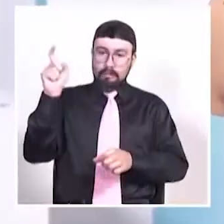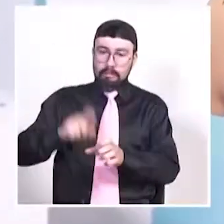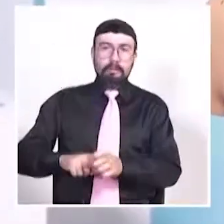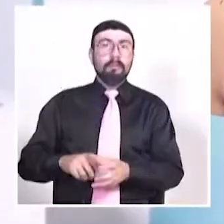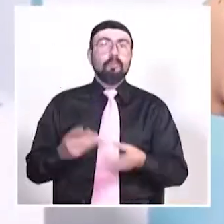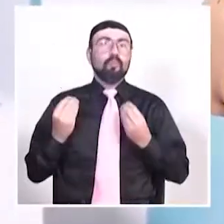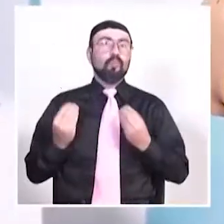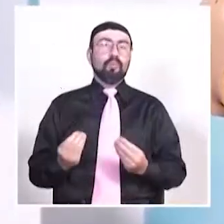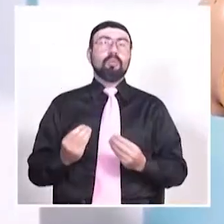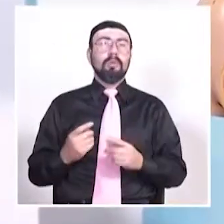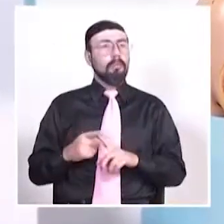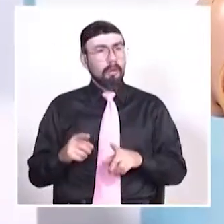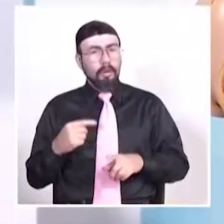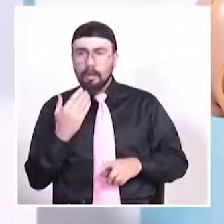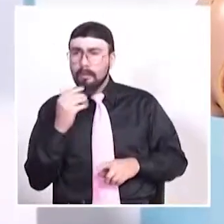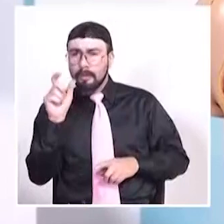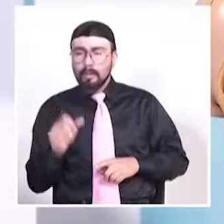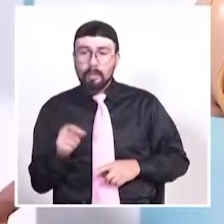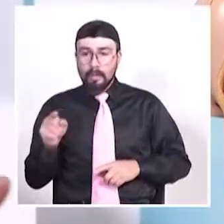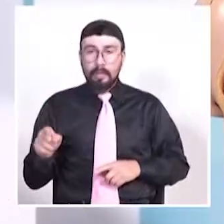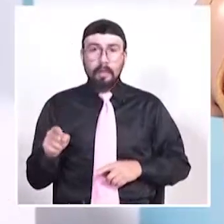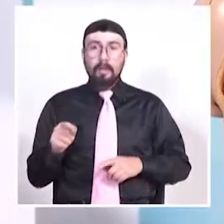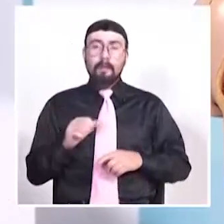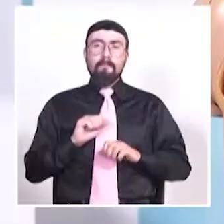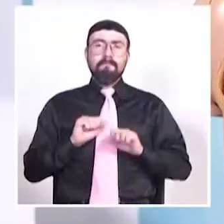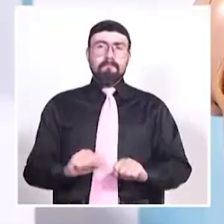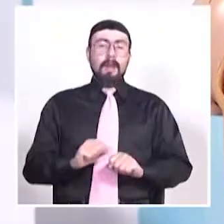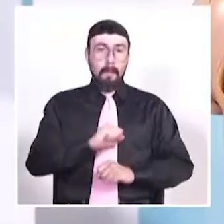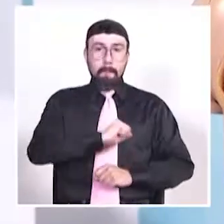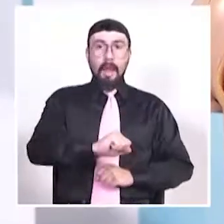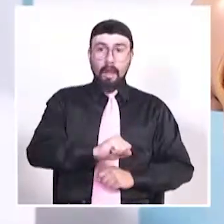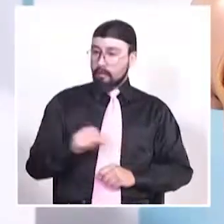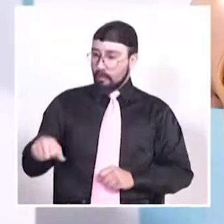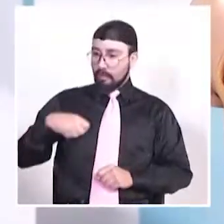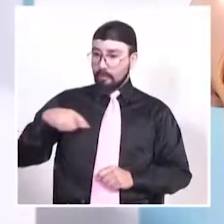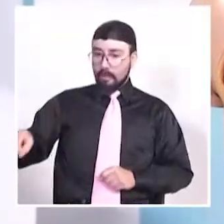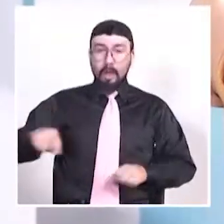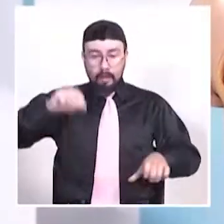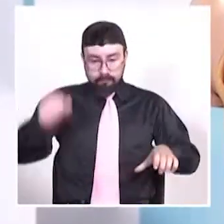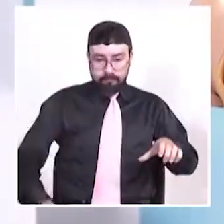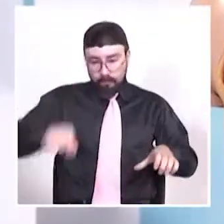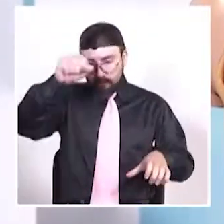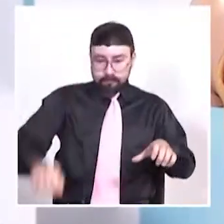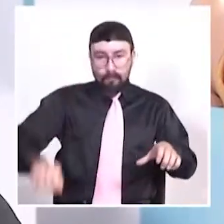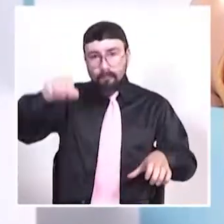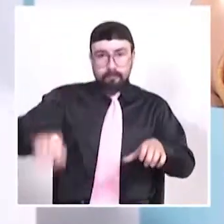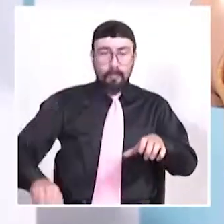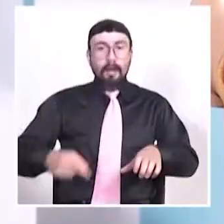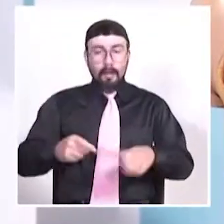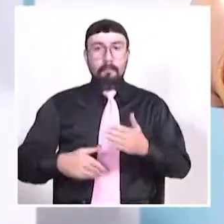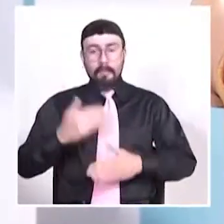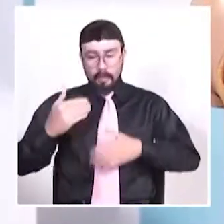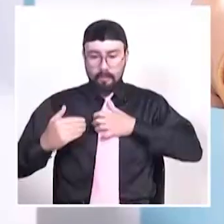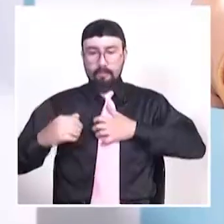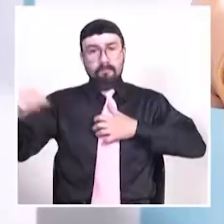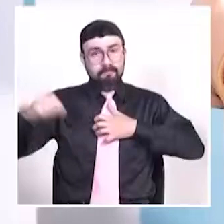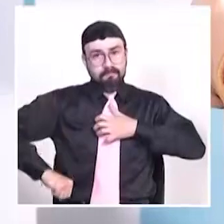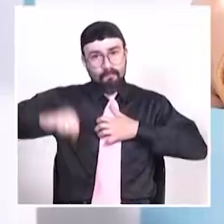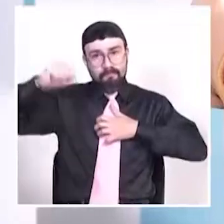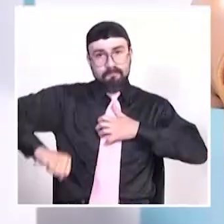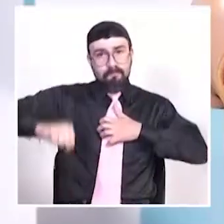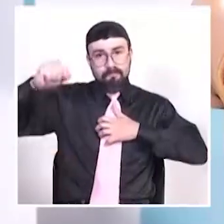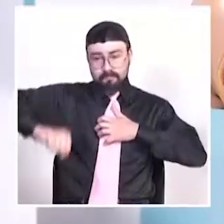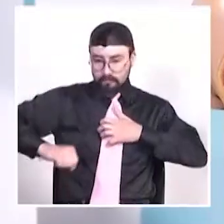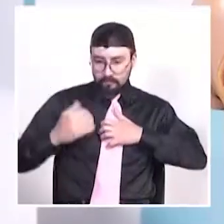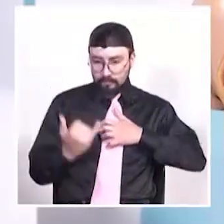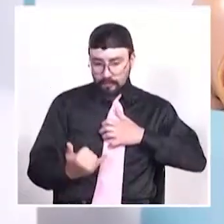en que nosotros tenemos un paciente que entra en paros y tenemos el SAAMI a la mano, pues sencillamente se inicia la reanimación, se le pone el SAAMI y